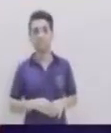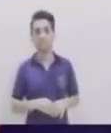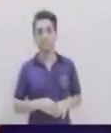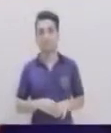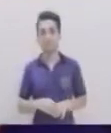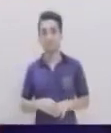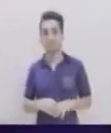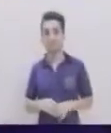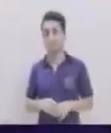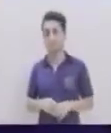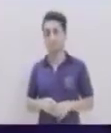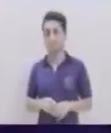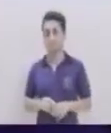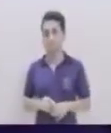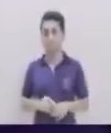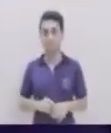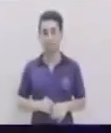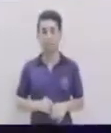Tuma.